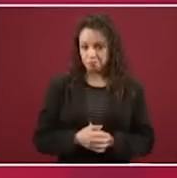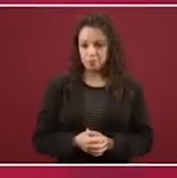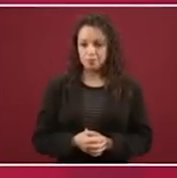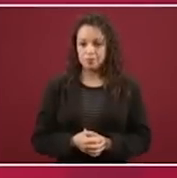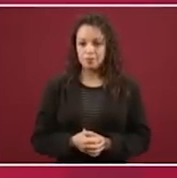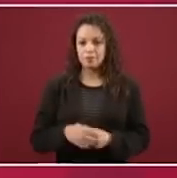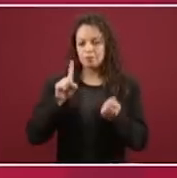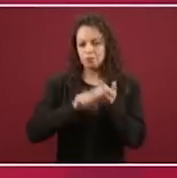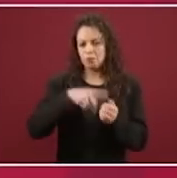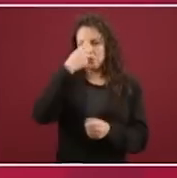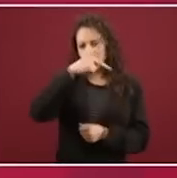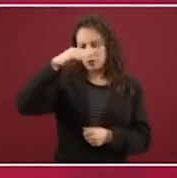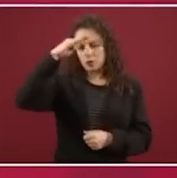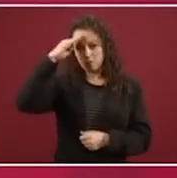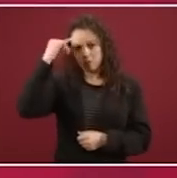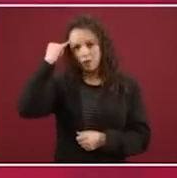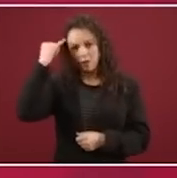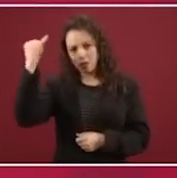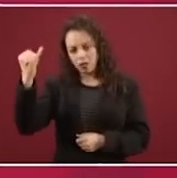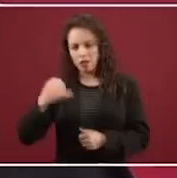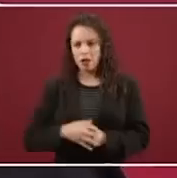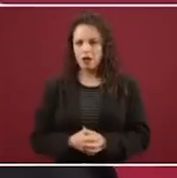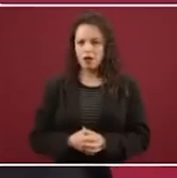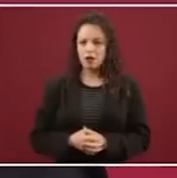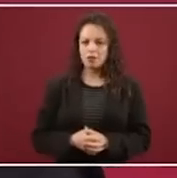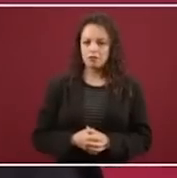en el pensamiento, en género,